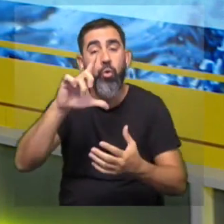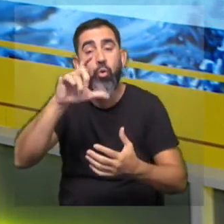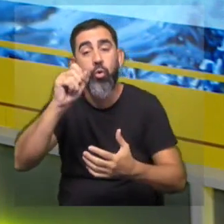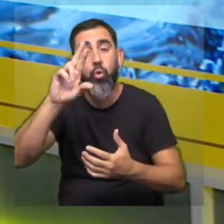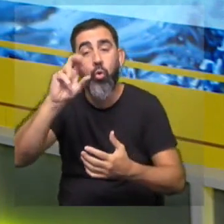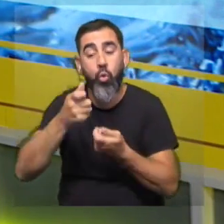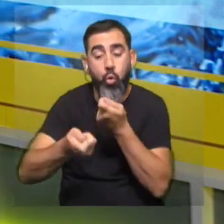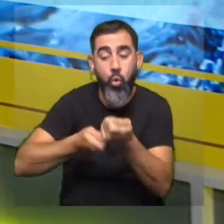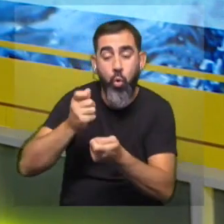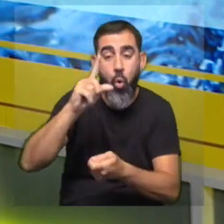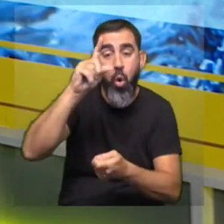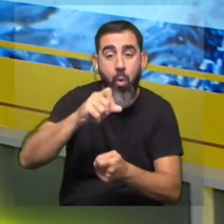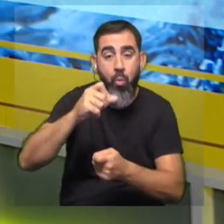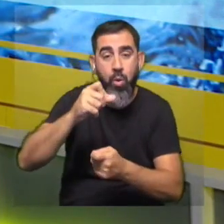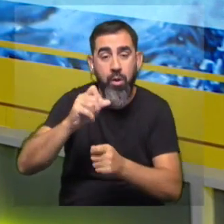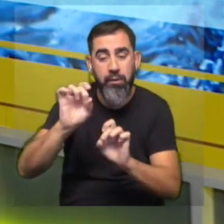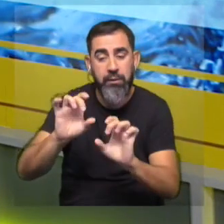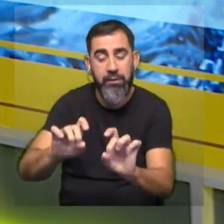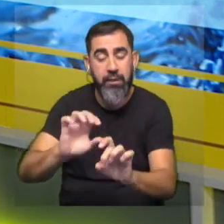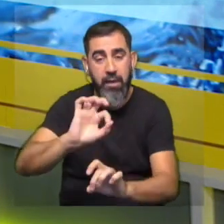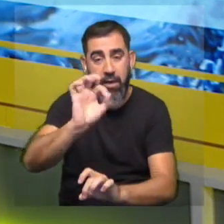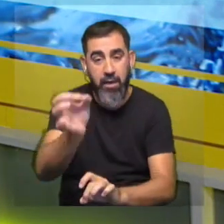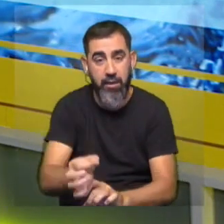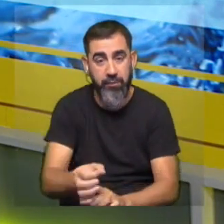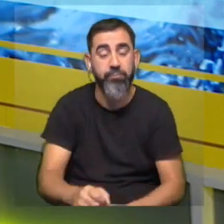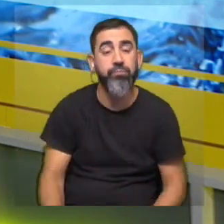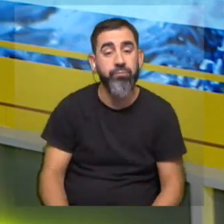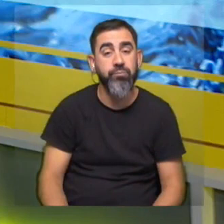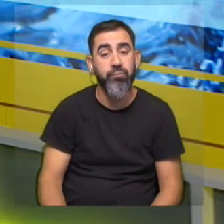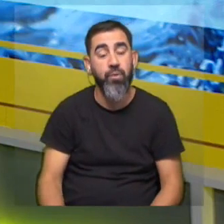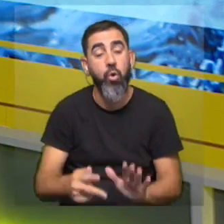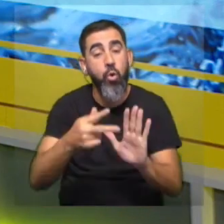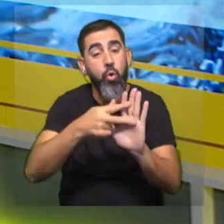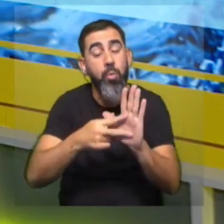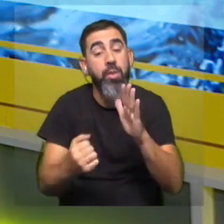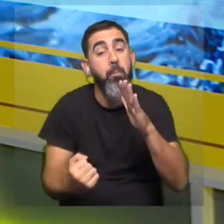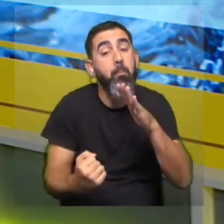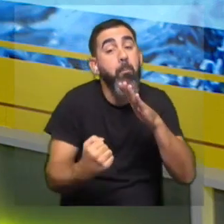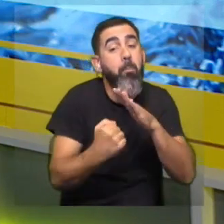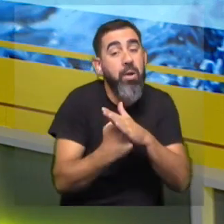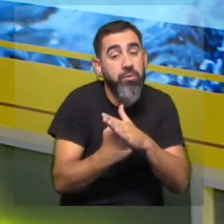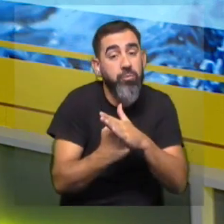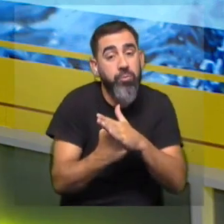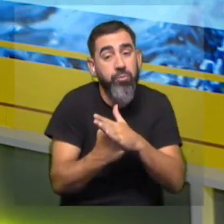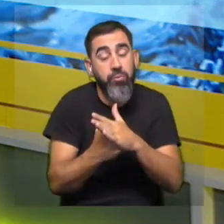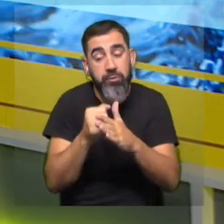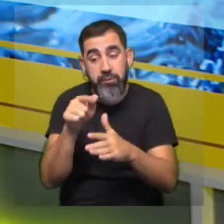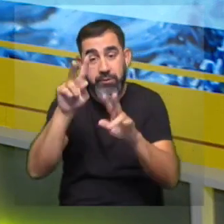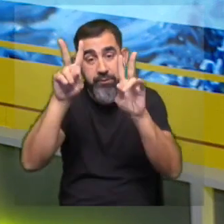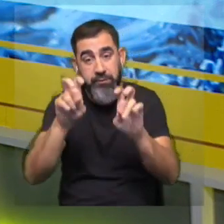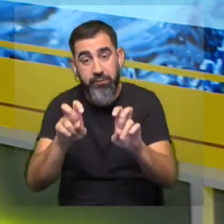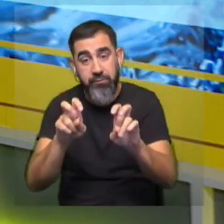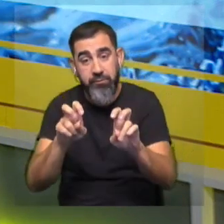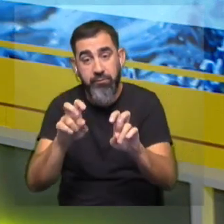en agua con presencia de materia orgánica. La normativa nacional fija máximos para la presencia de trialometanos, que son